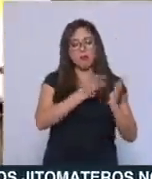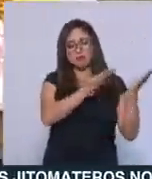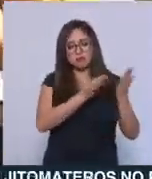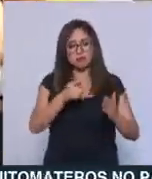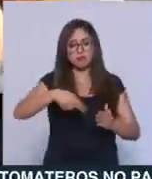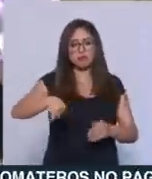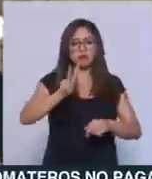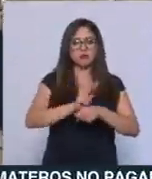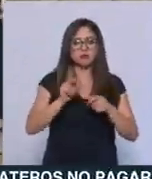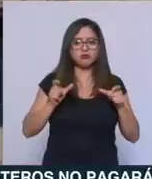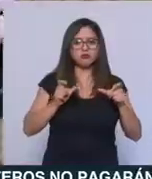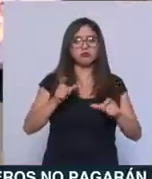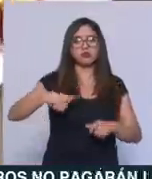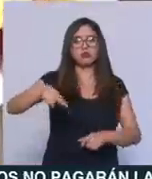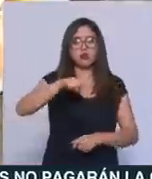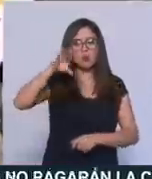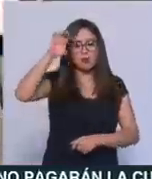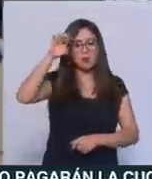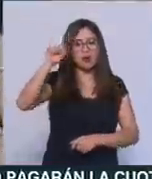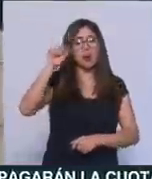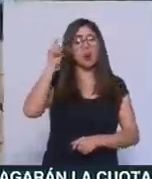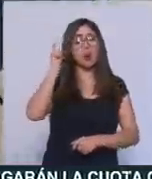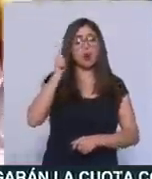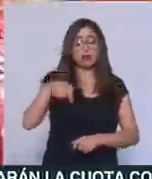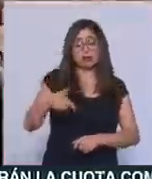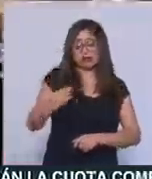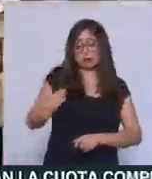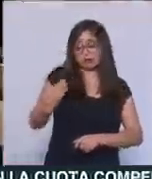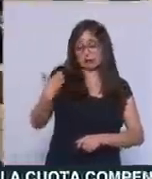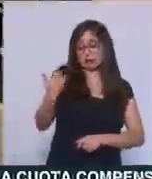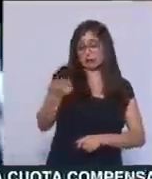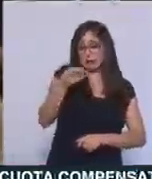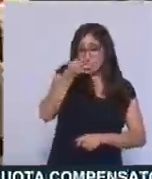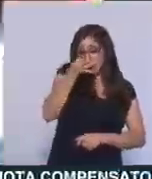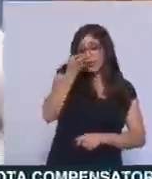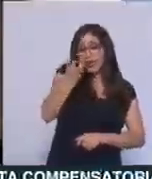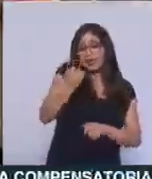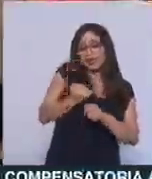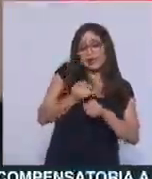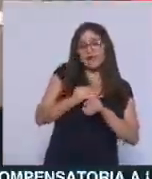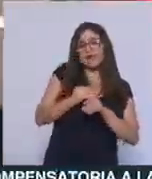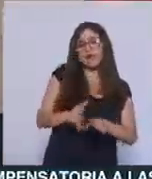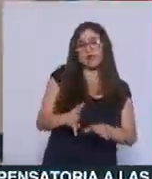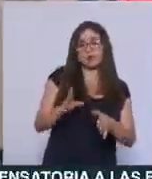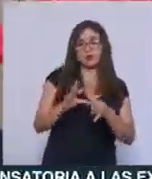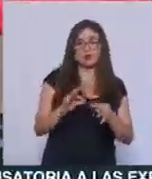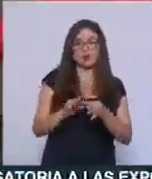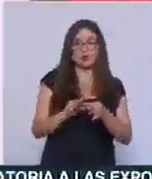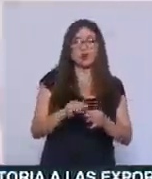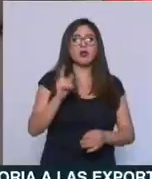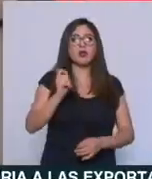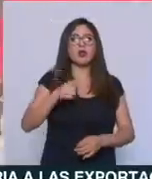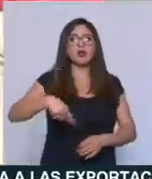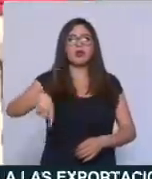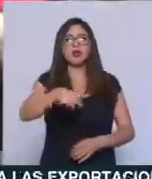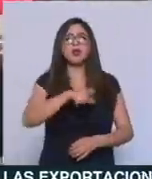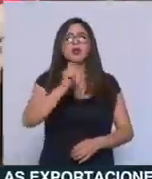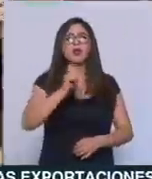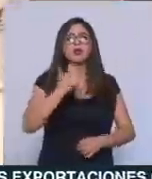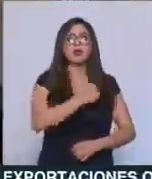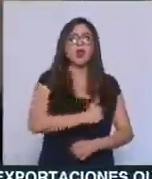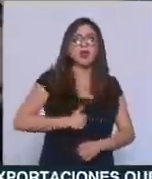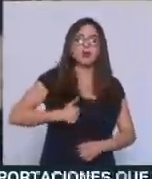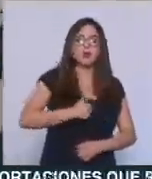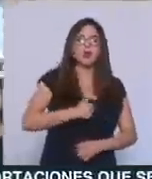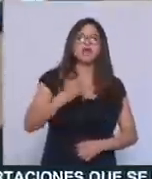estado de Morelos. Esto acaba de ocurrir hace algunos minutos y bueno, es la información más reciente, la información de última hora que ha surgido en torno a estos